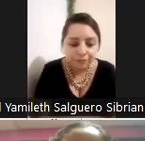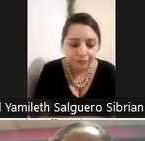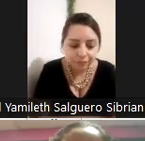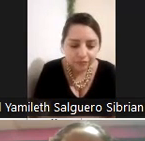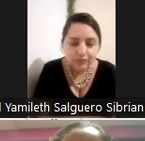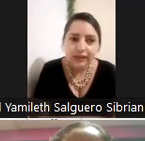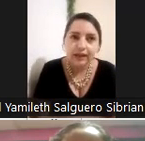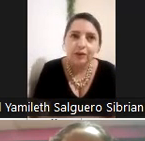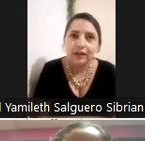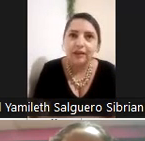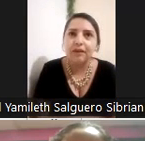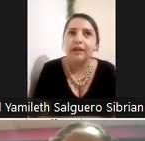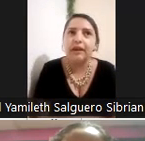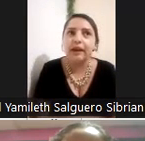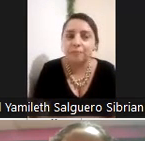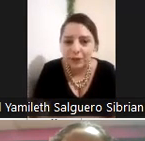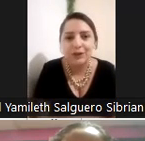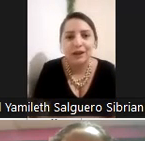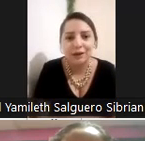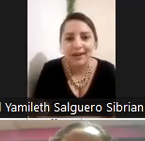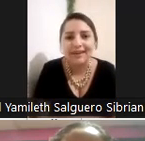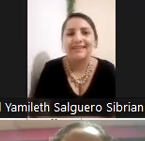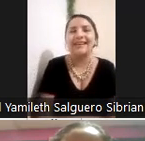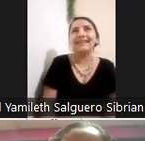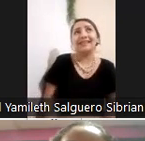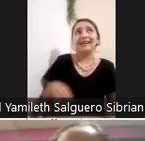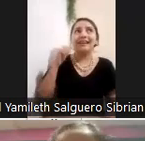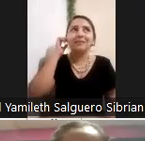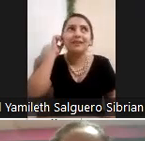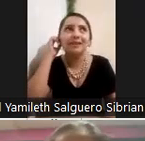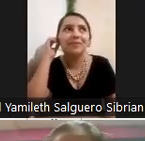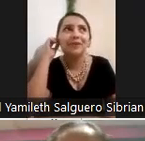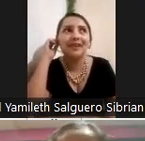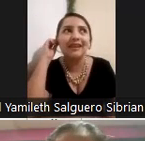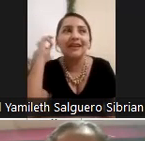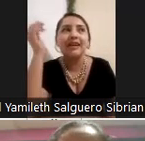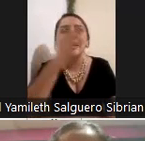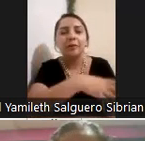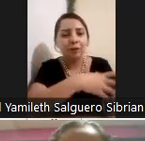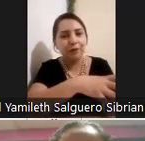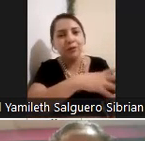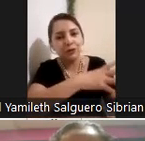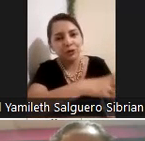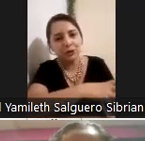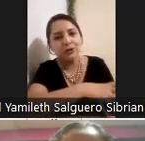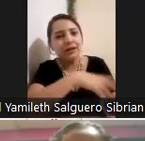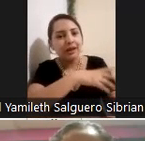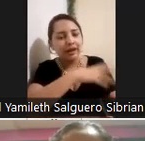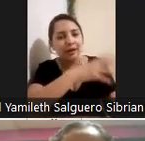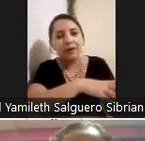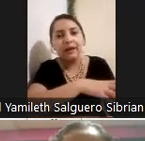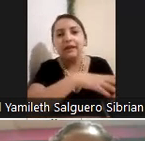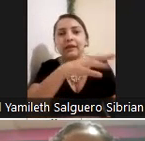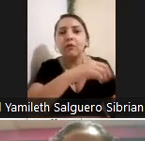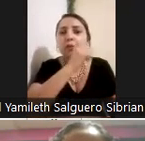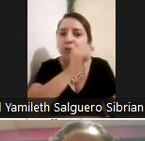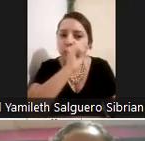mejorado y con el tema de el peso de las imágenes ese detalle es bastante importante Por ejemplo nosotros en